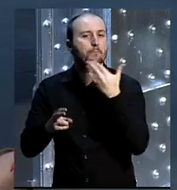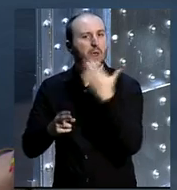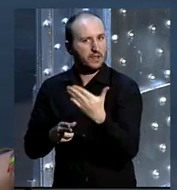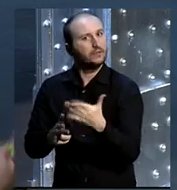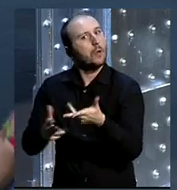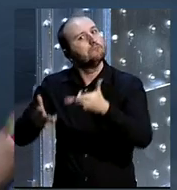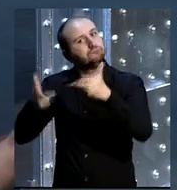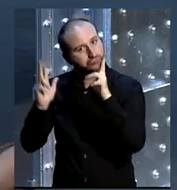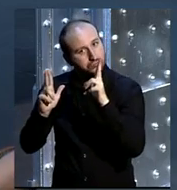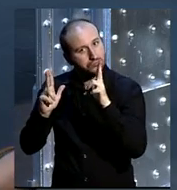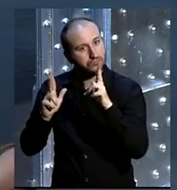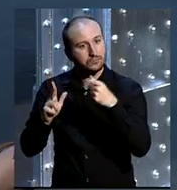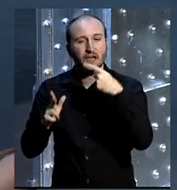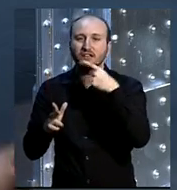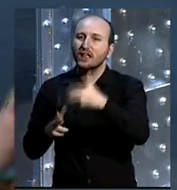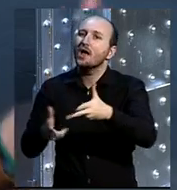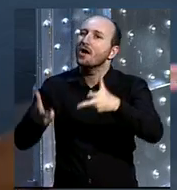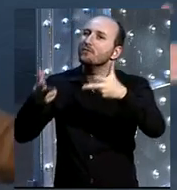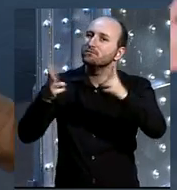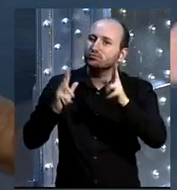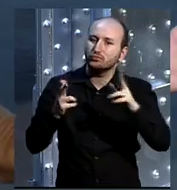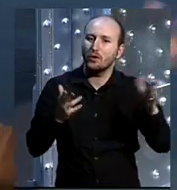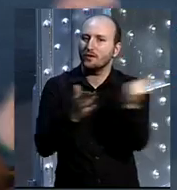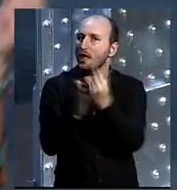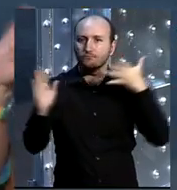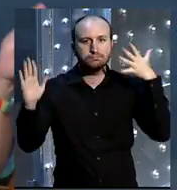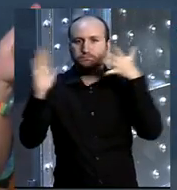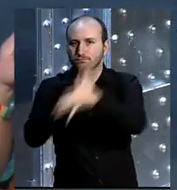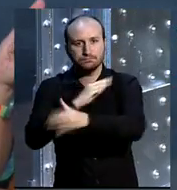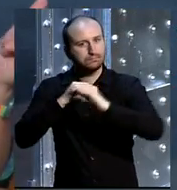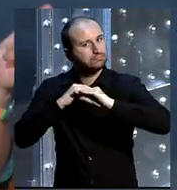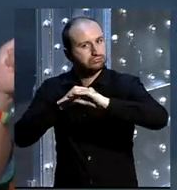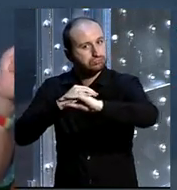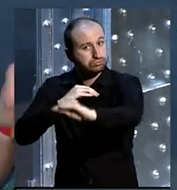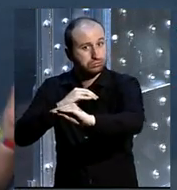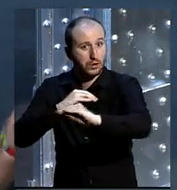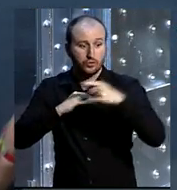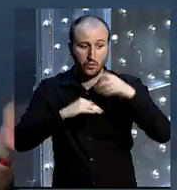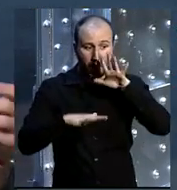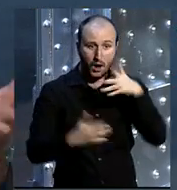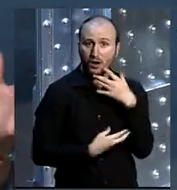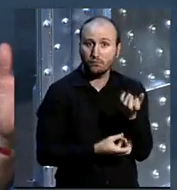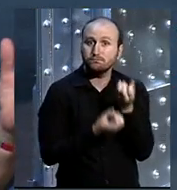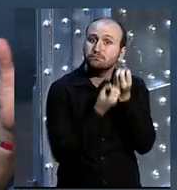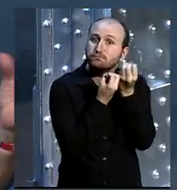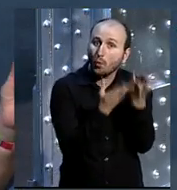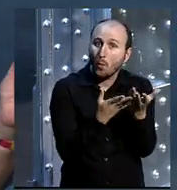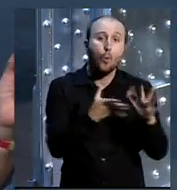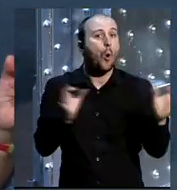el consentimiento explícito de manera permanente, que es lo que tú señalabas ahora, o